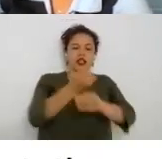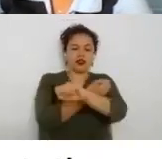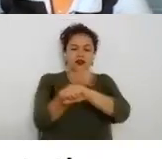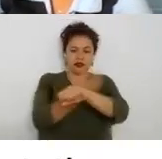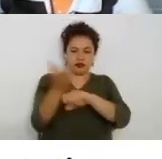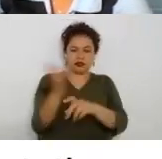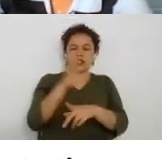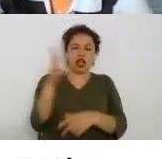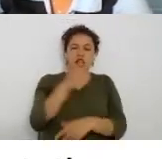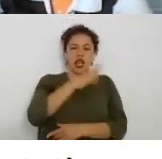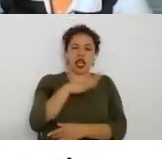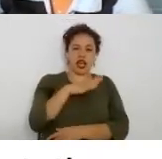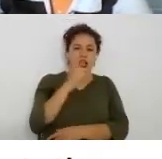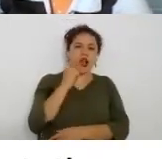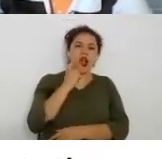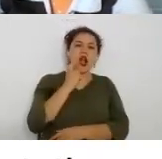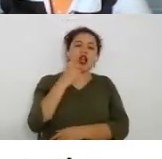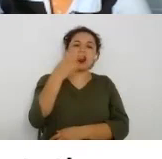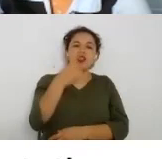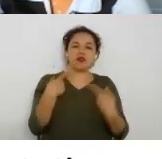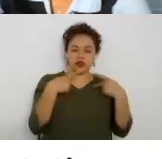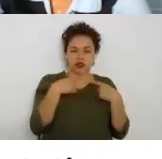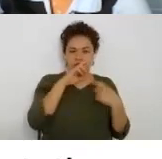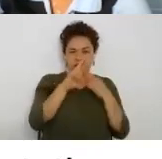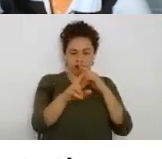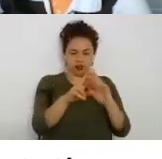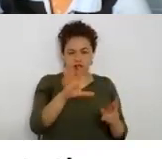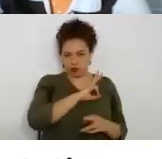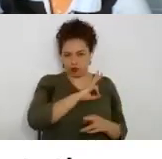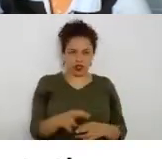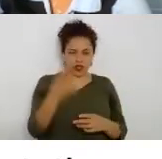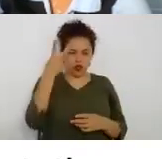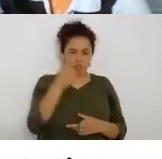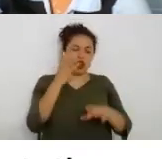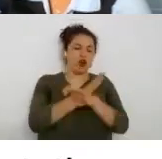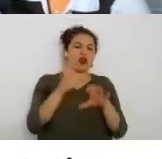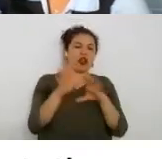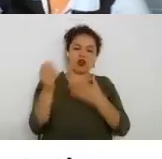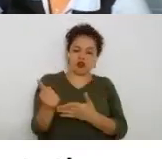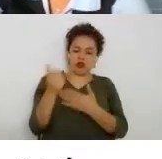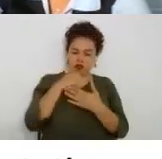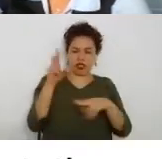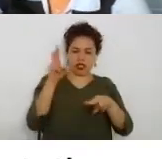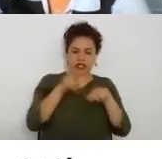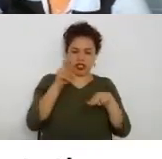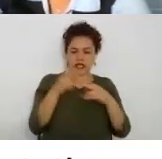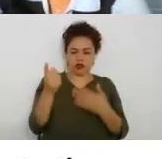que tuviese, y somos 2 primeros respondientes, podemos apoyarnos de un objeto, en este caso sobre una silla,